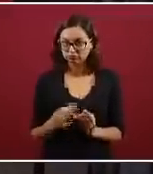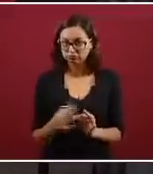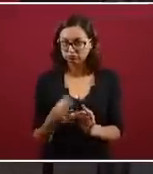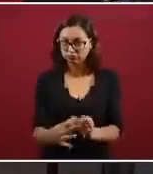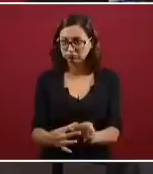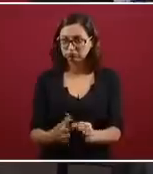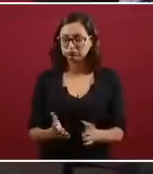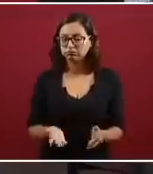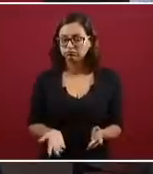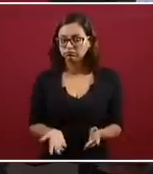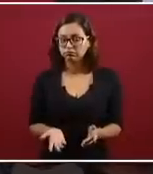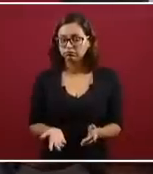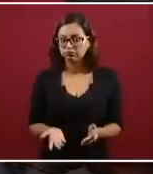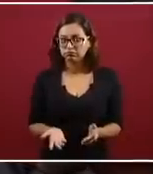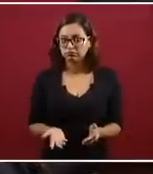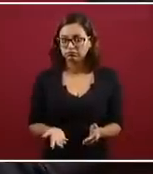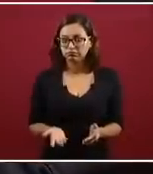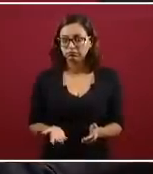Y además,